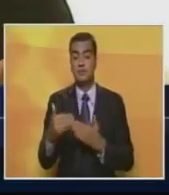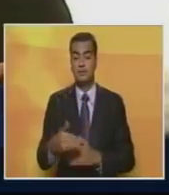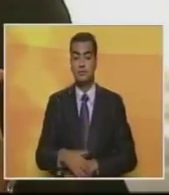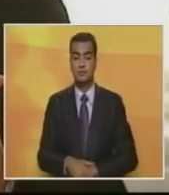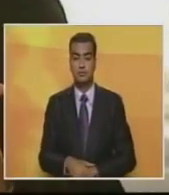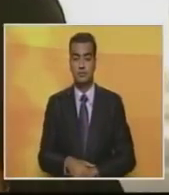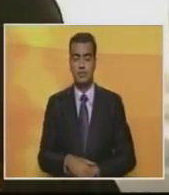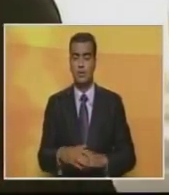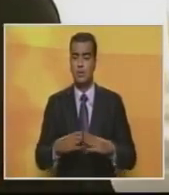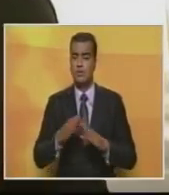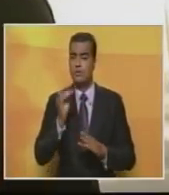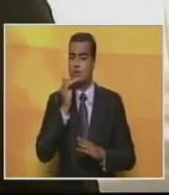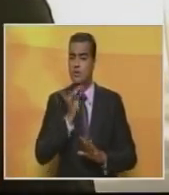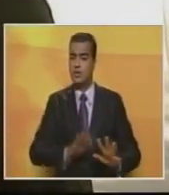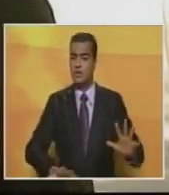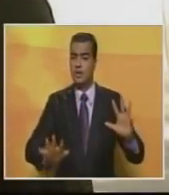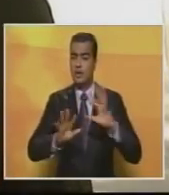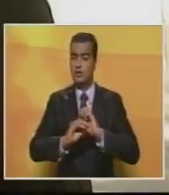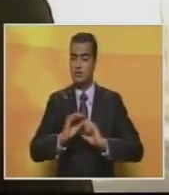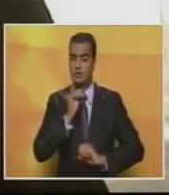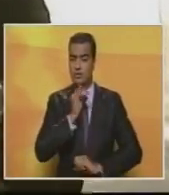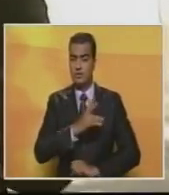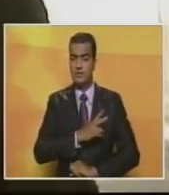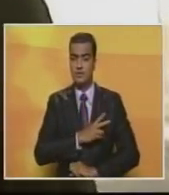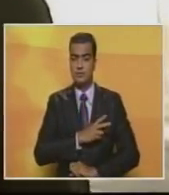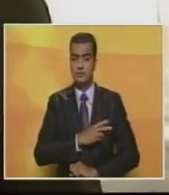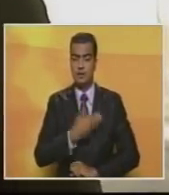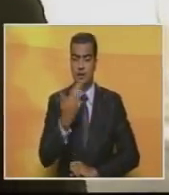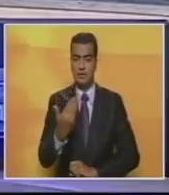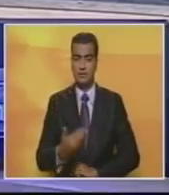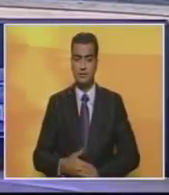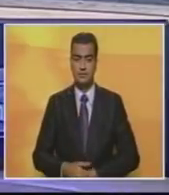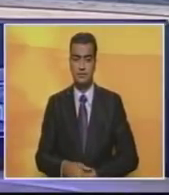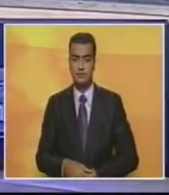Esta información la hablaremos esta noche en nuestra emisión estelar. Adelante.